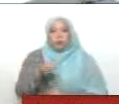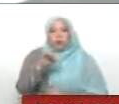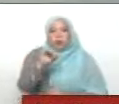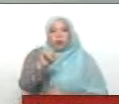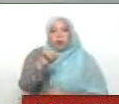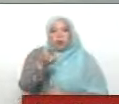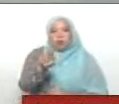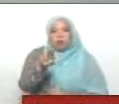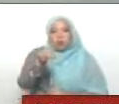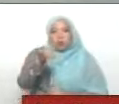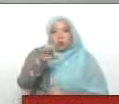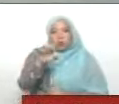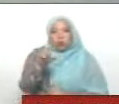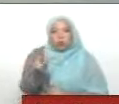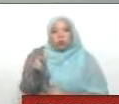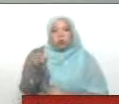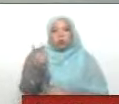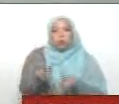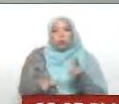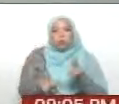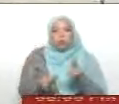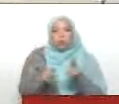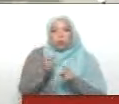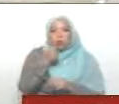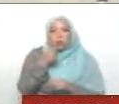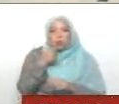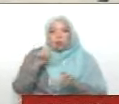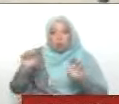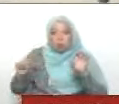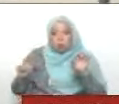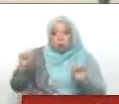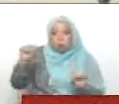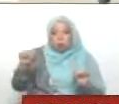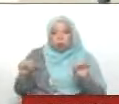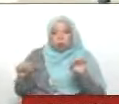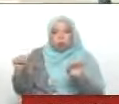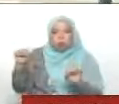Ascanio, hizo unas canciones para los motopiruetas.